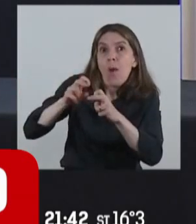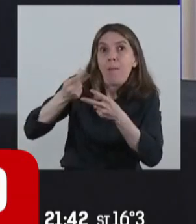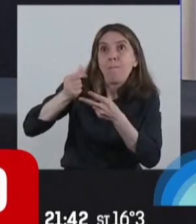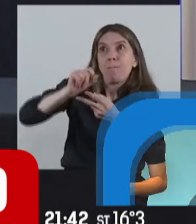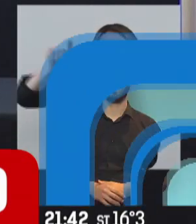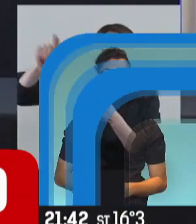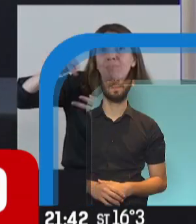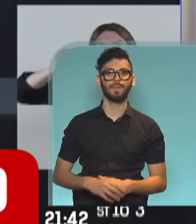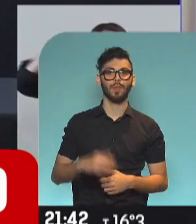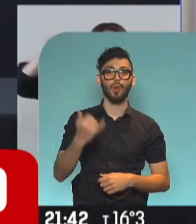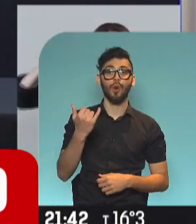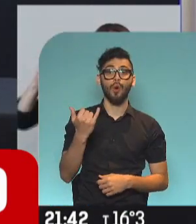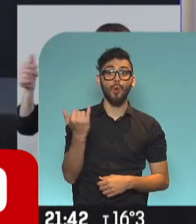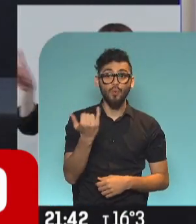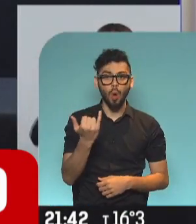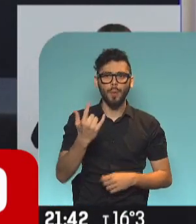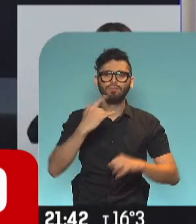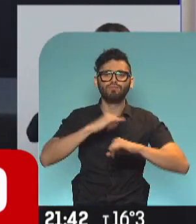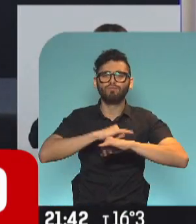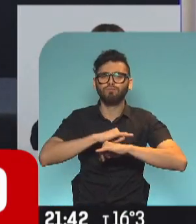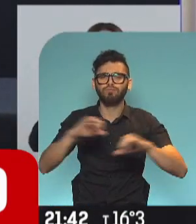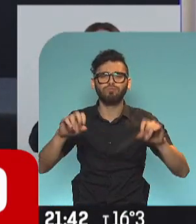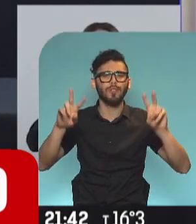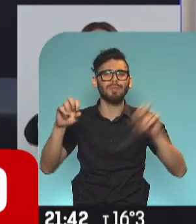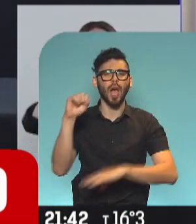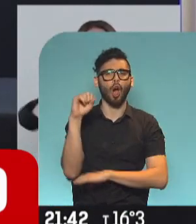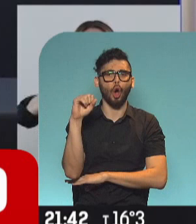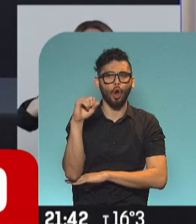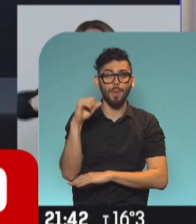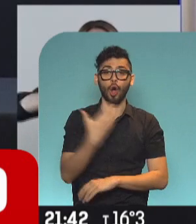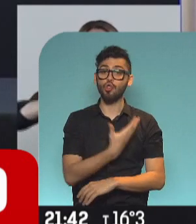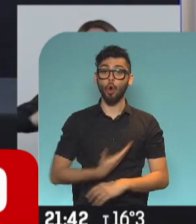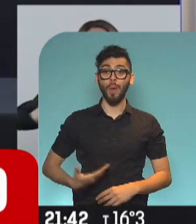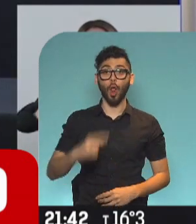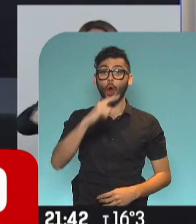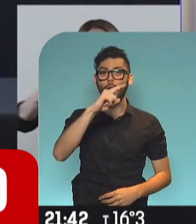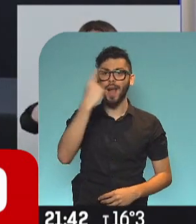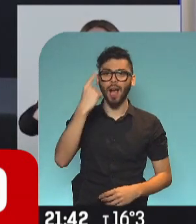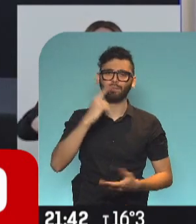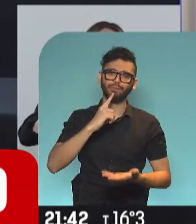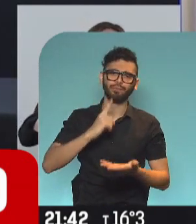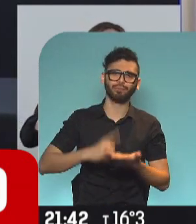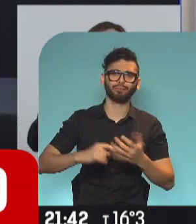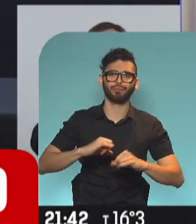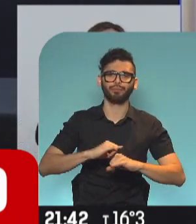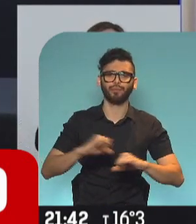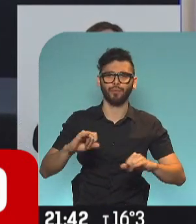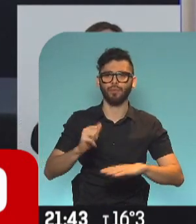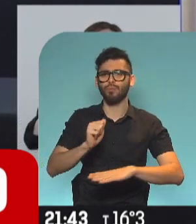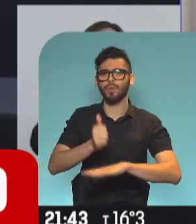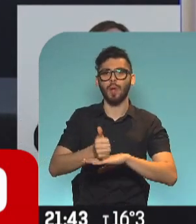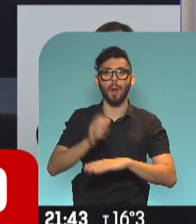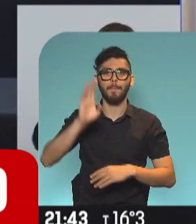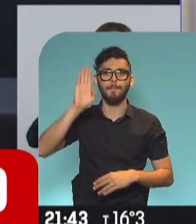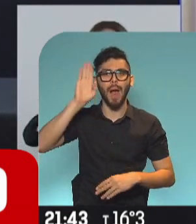jueves de anuncios, anuncios económicos del Gobierno Nacional, anunciados hoy por el Ministro de Economía de la Nación, Martín Guzmán,